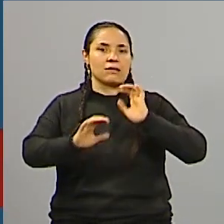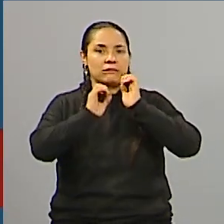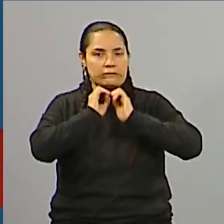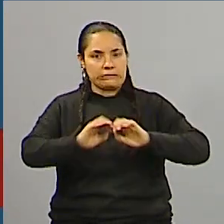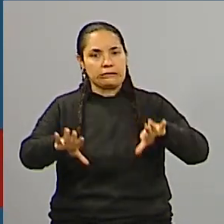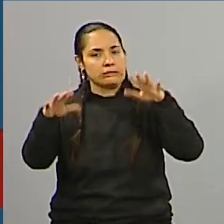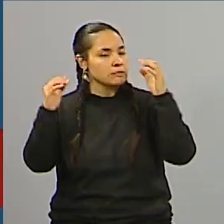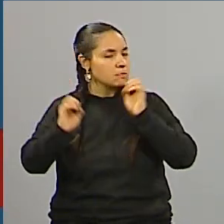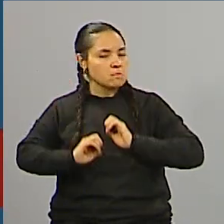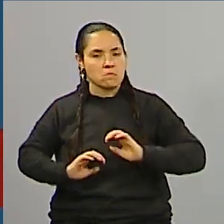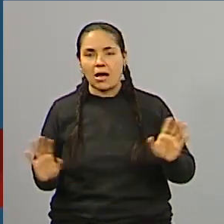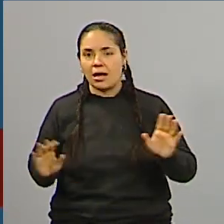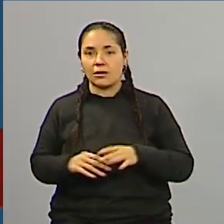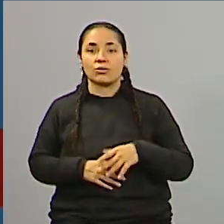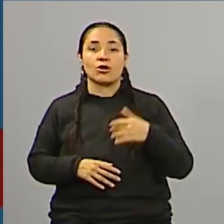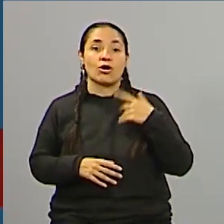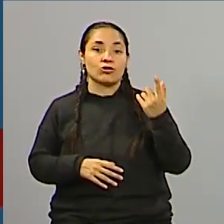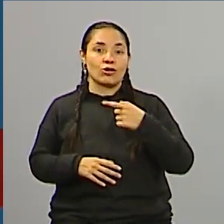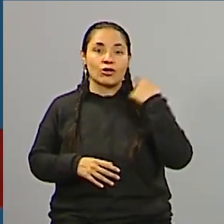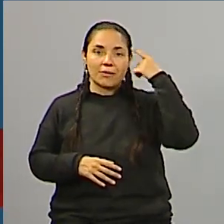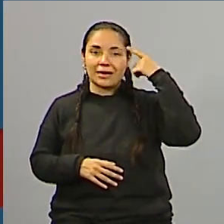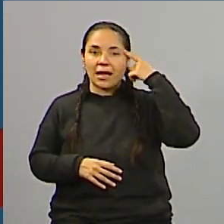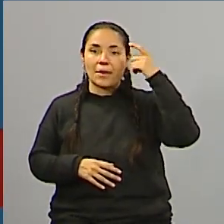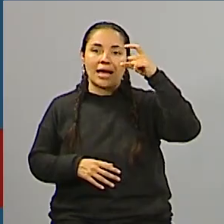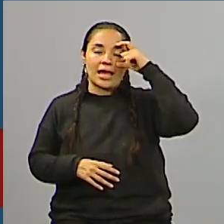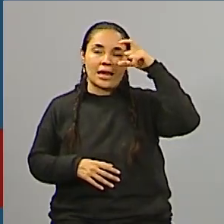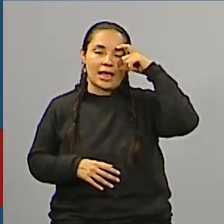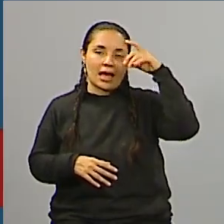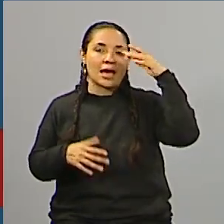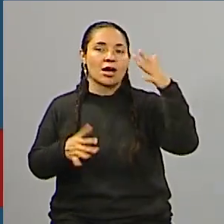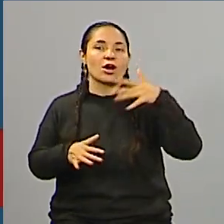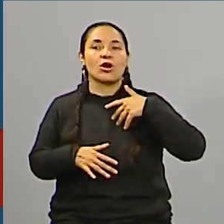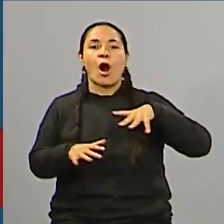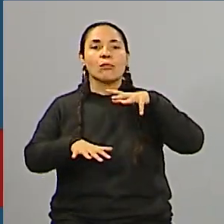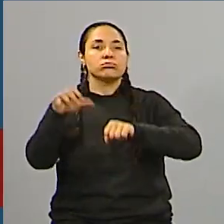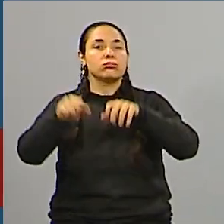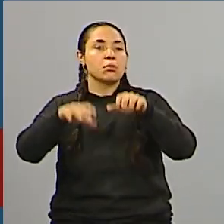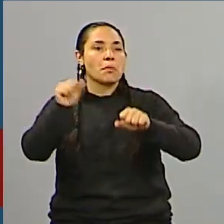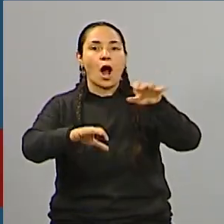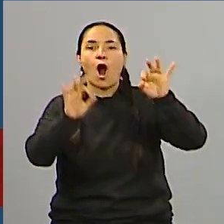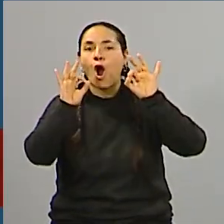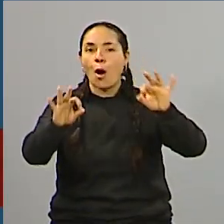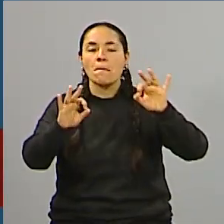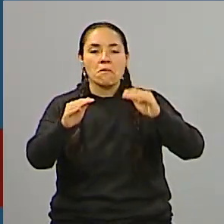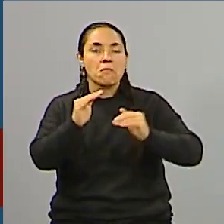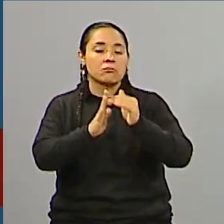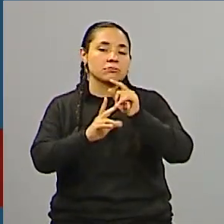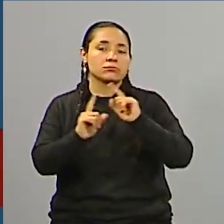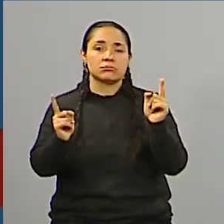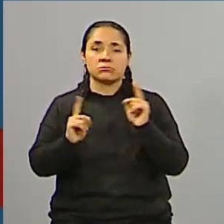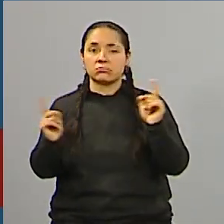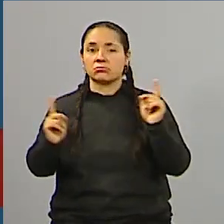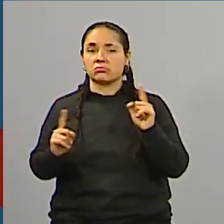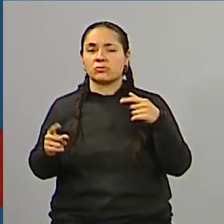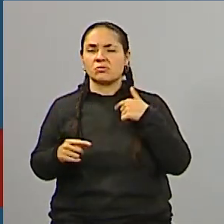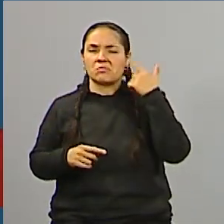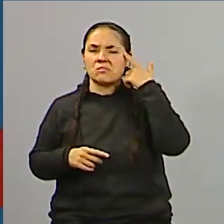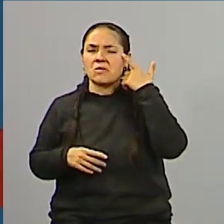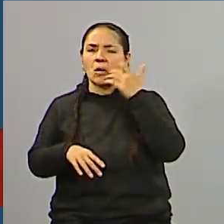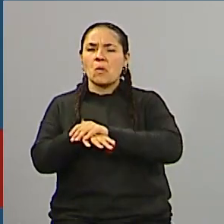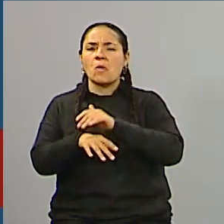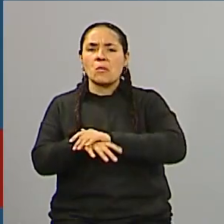judicial, estamos hablando de decenas de millones, de miles de millones de pesos. Y hablan de 5.000